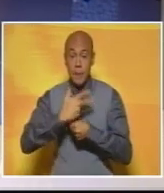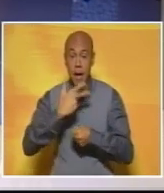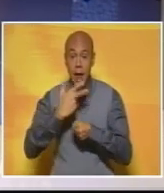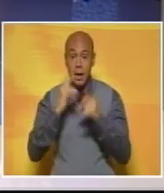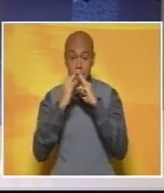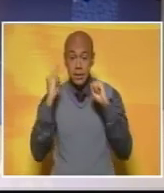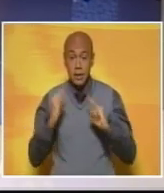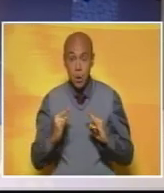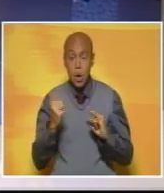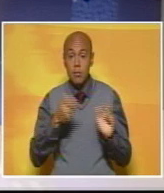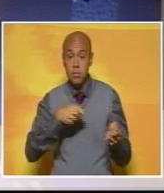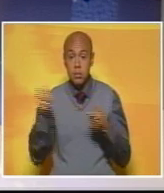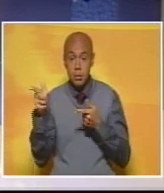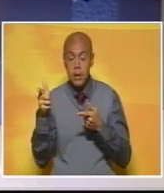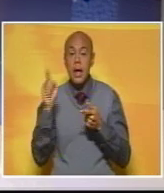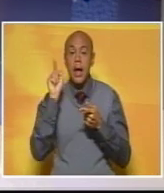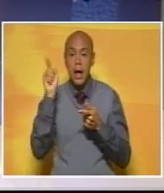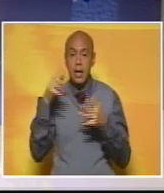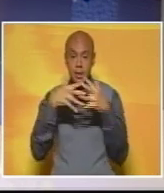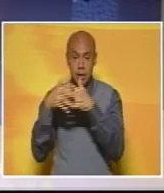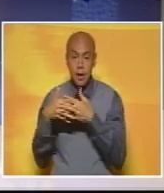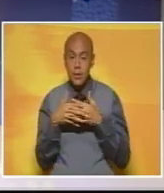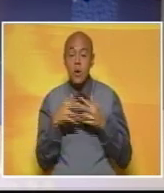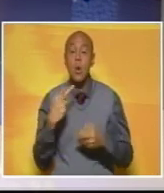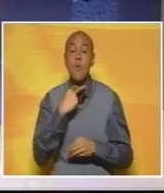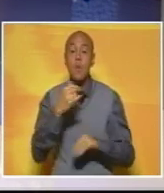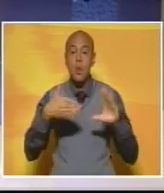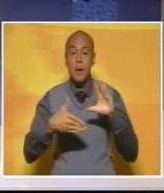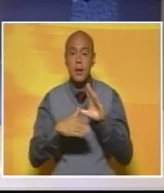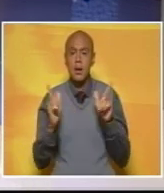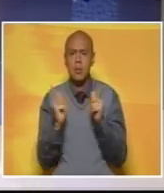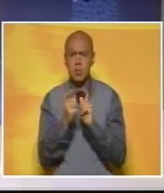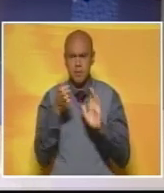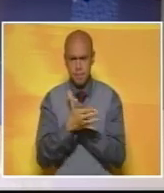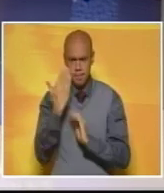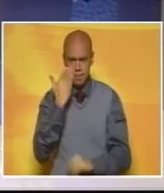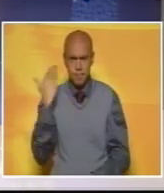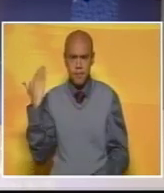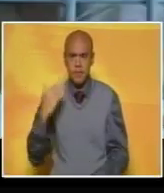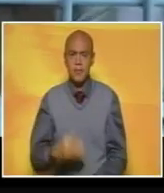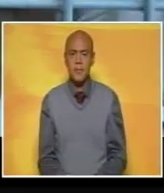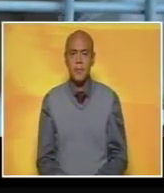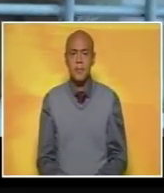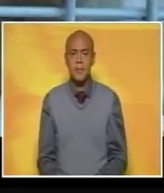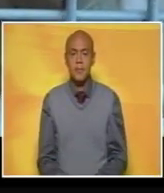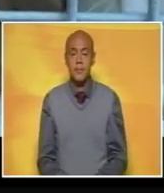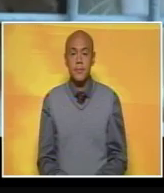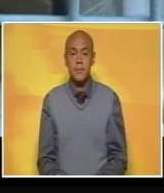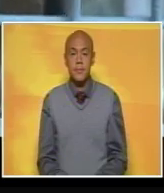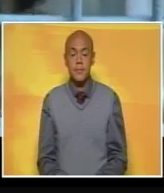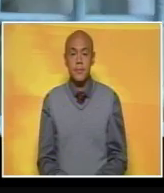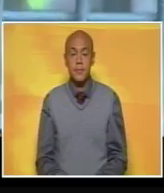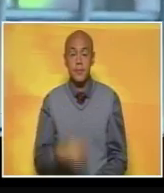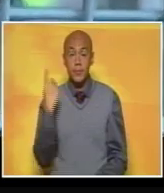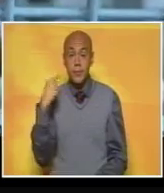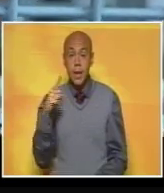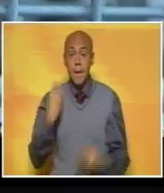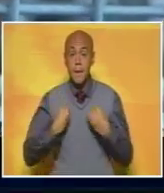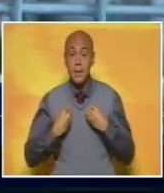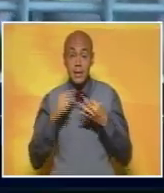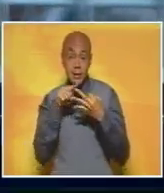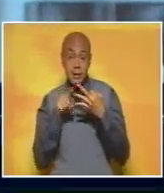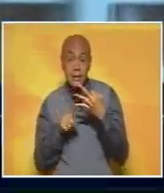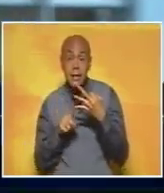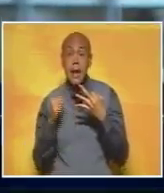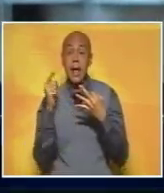a un refugio para animales en Tampa. José Pernalete, de La Voz de América, nos cuenta más. La vida de 3